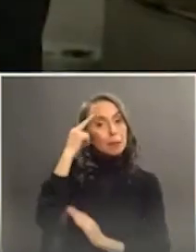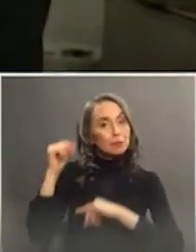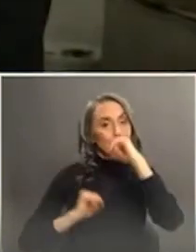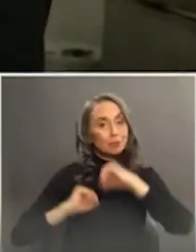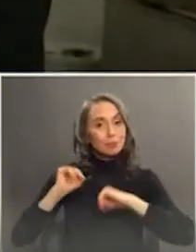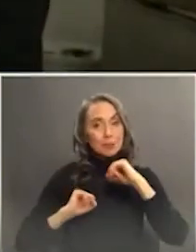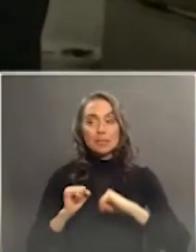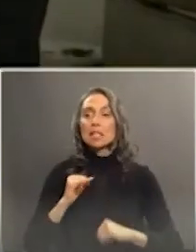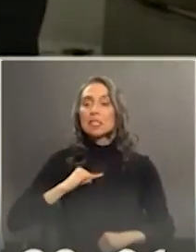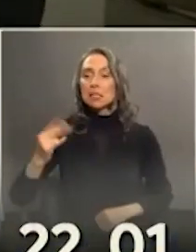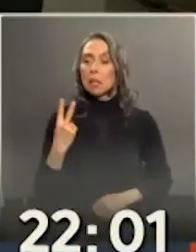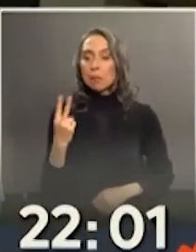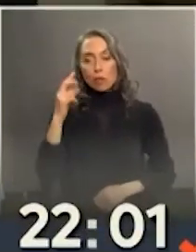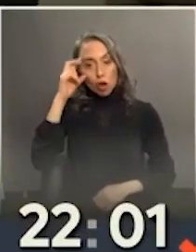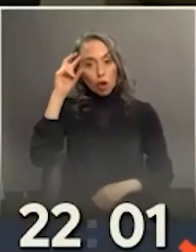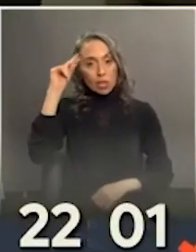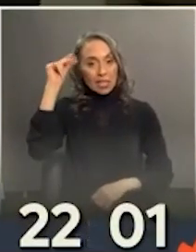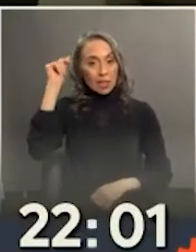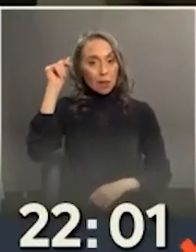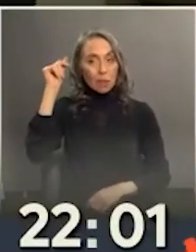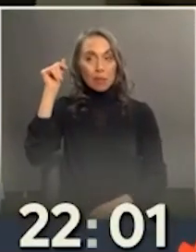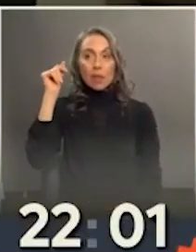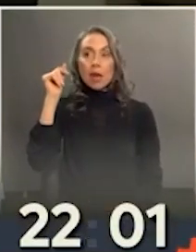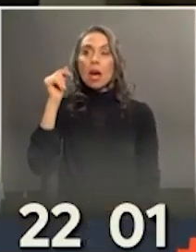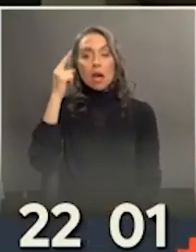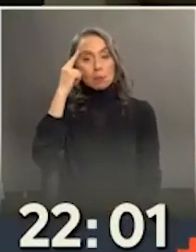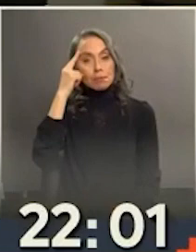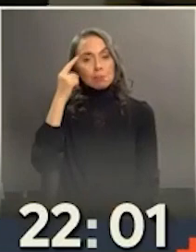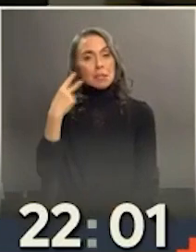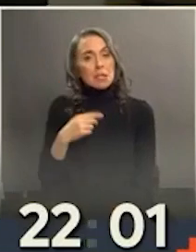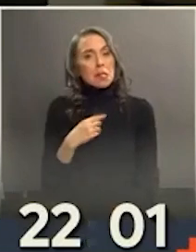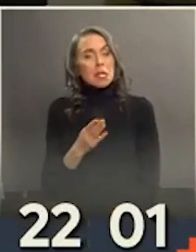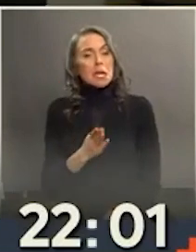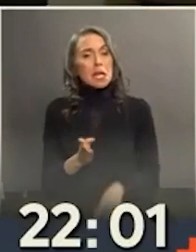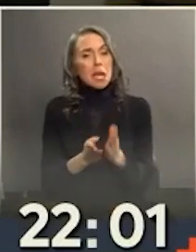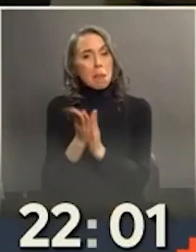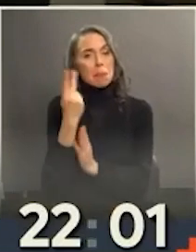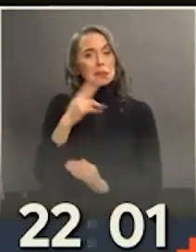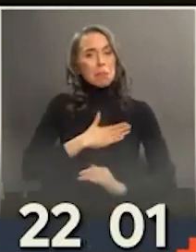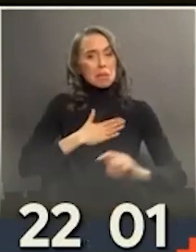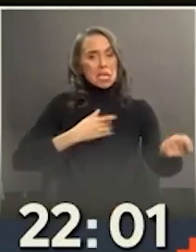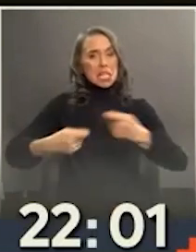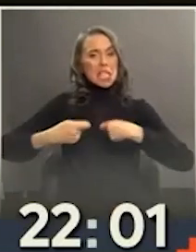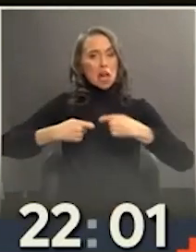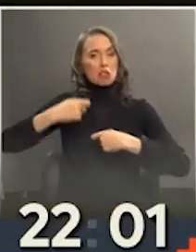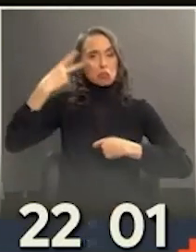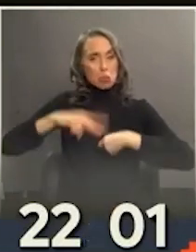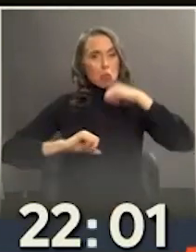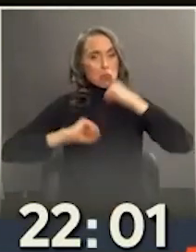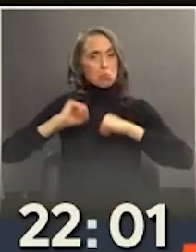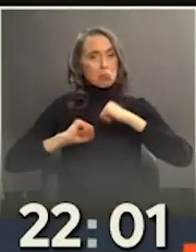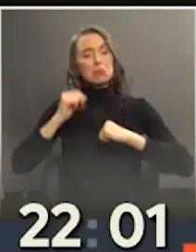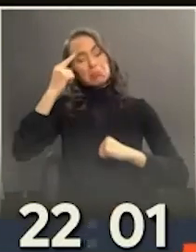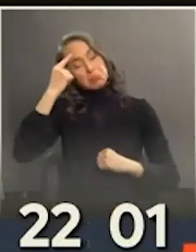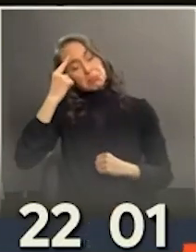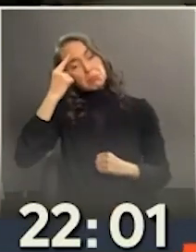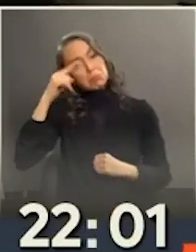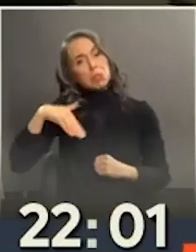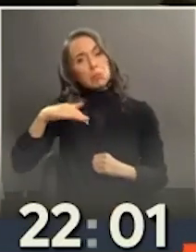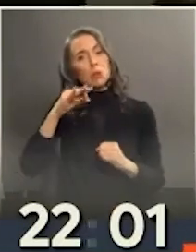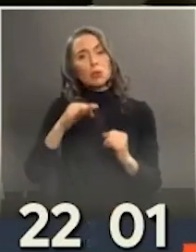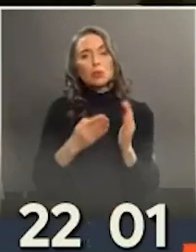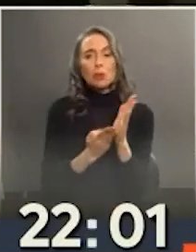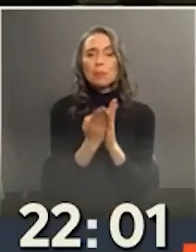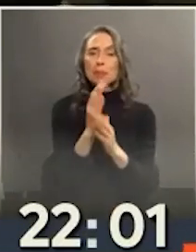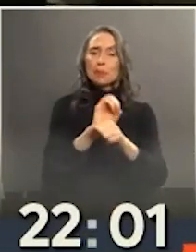Siempre tuvimos la idea de emprender, de tener nuestro propio negocio. Y llegó un minuto en la pandemia que